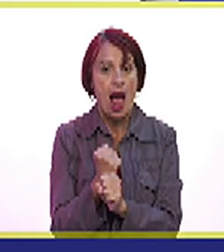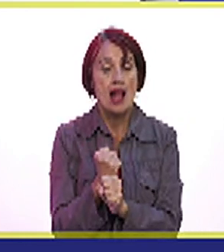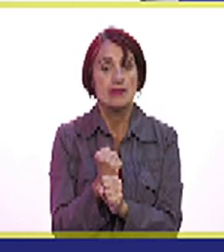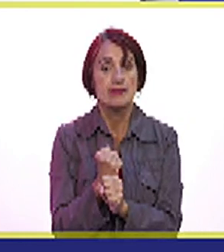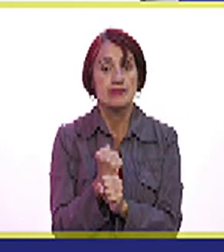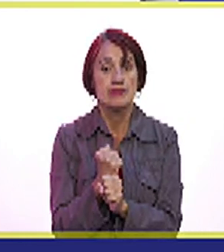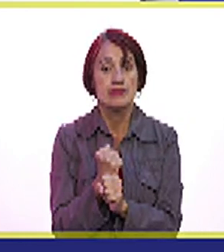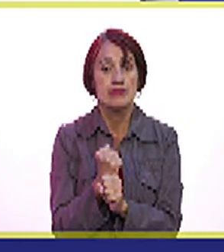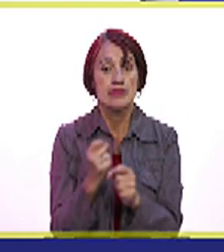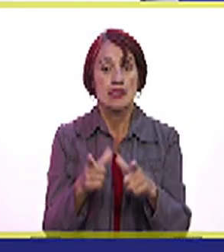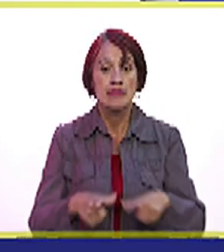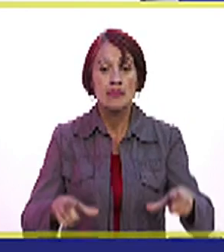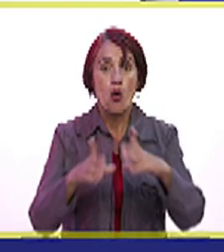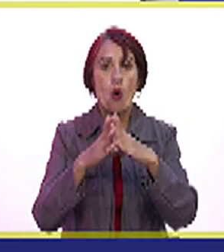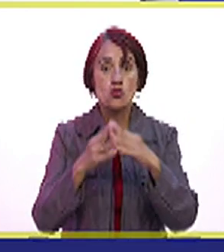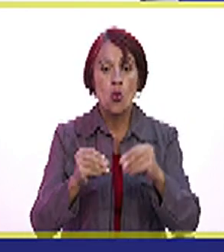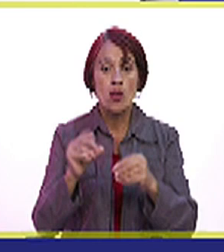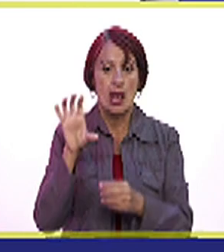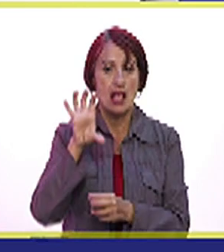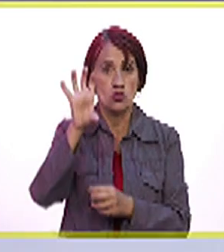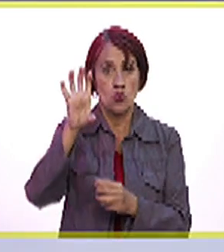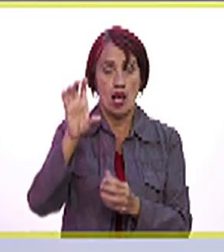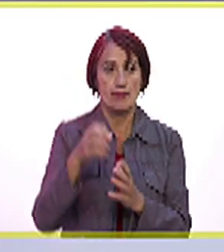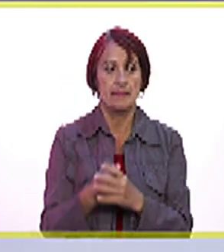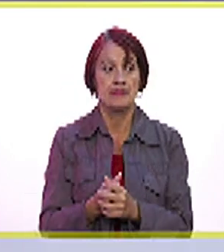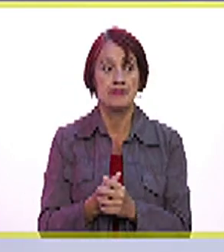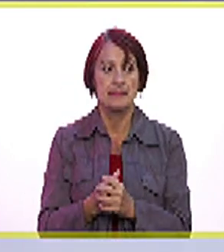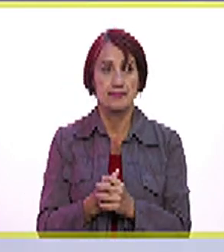en un cine de nuestra gran ciudad.